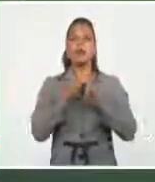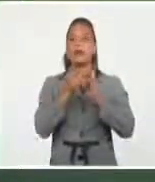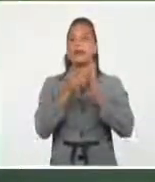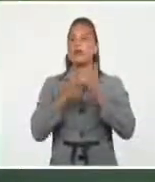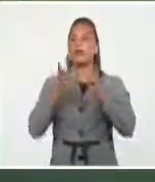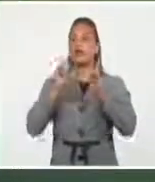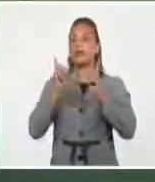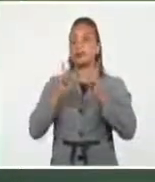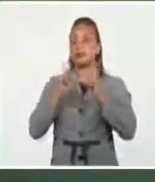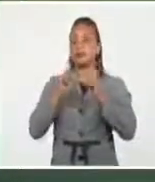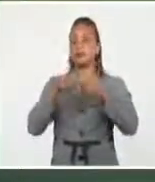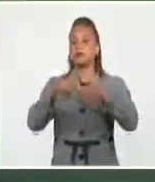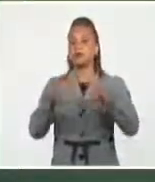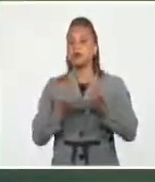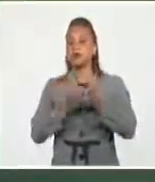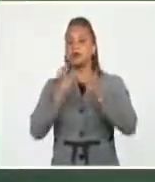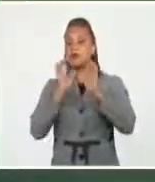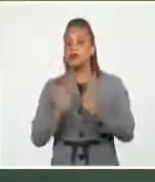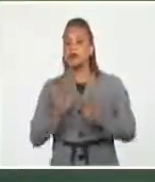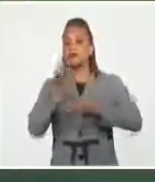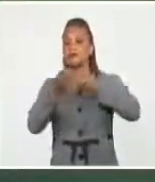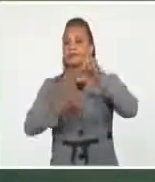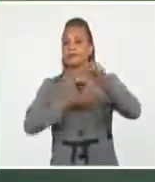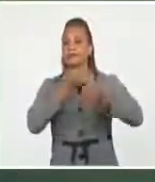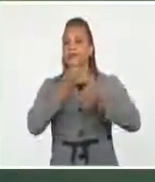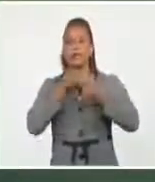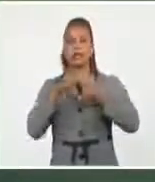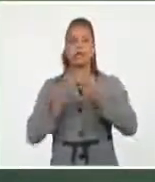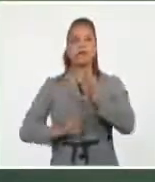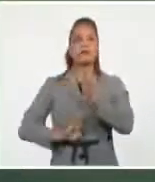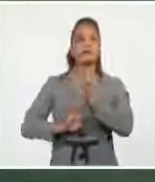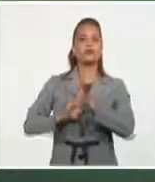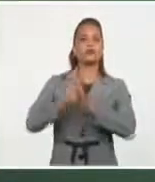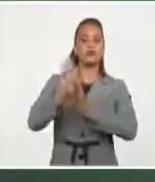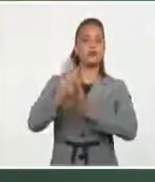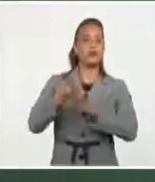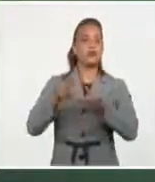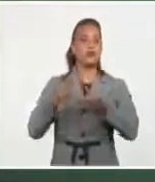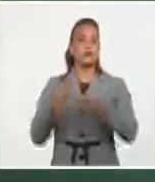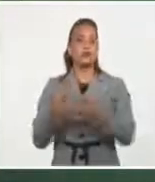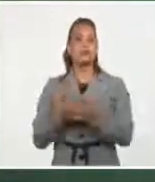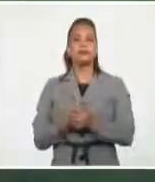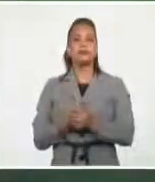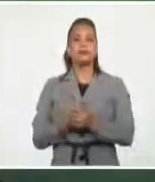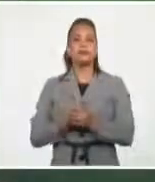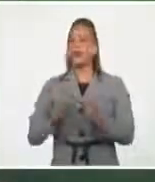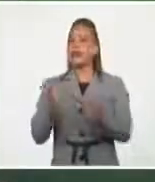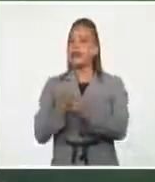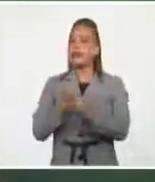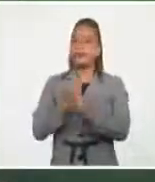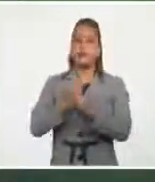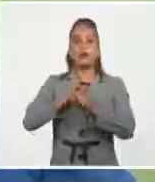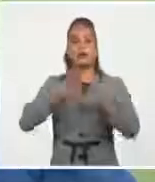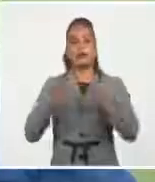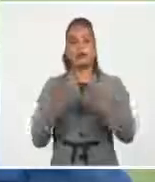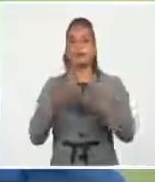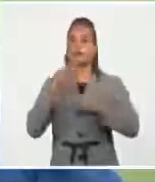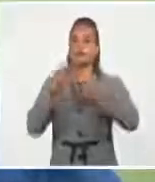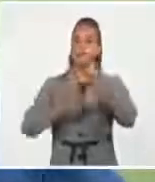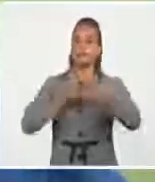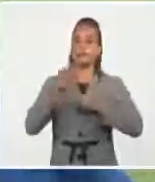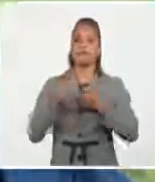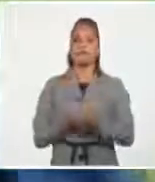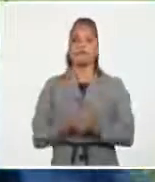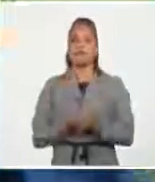Congreso para poder salir adelante en el desempeño de la tarea que nos estamos trazando. Y en